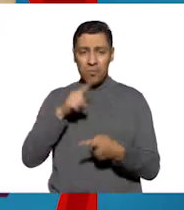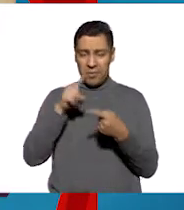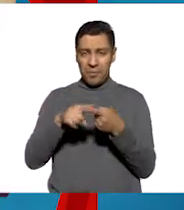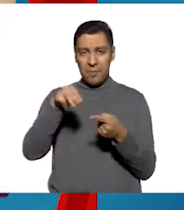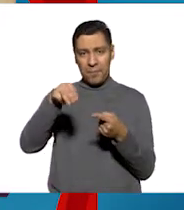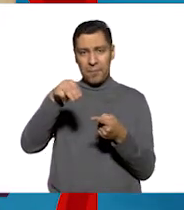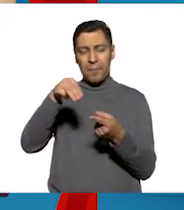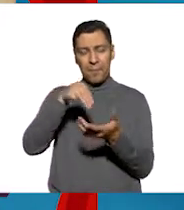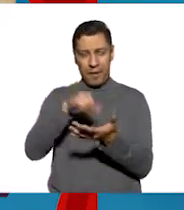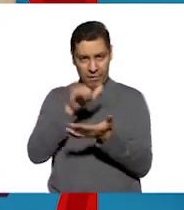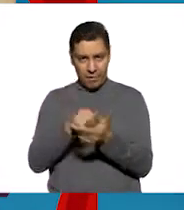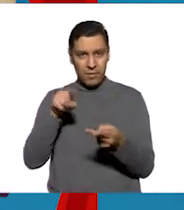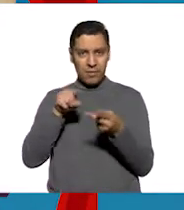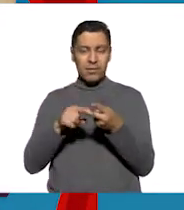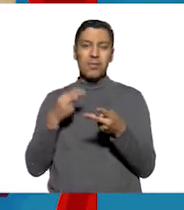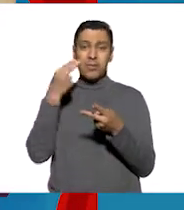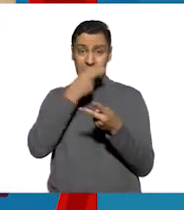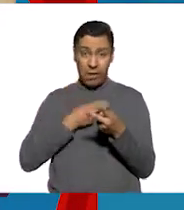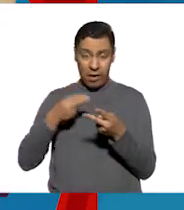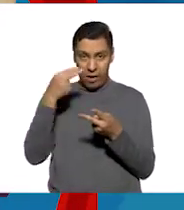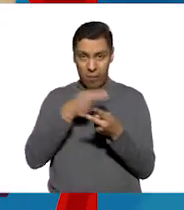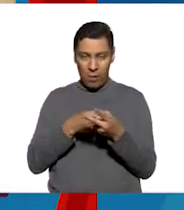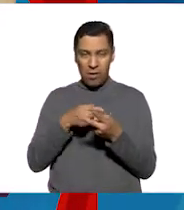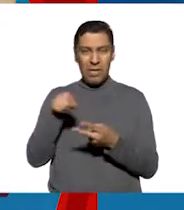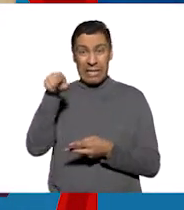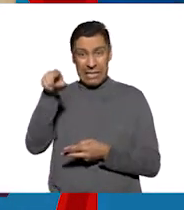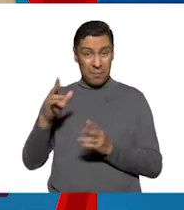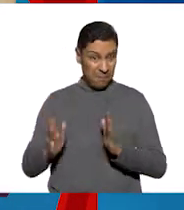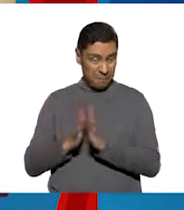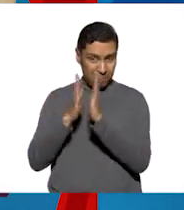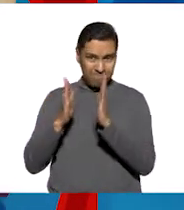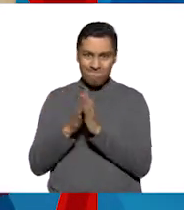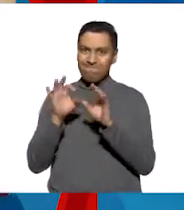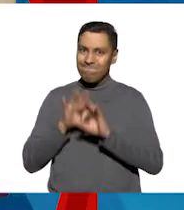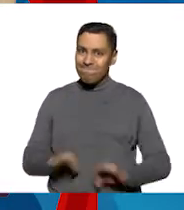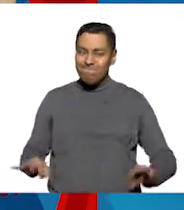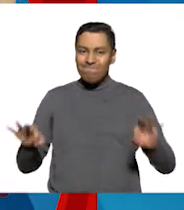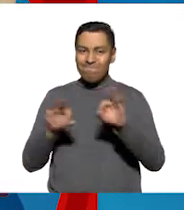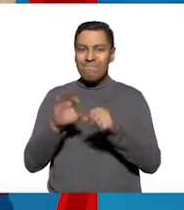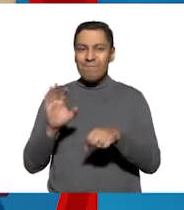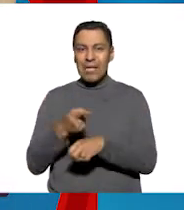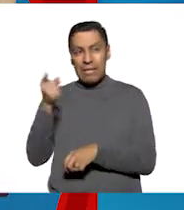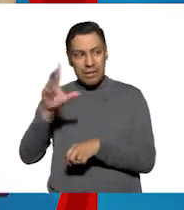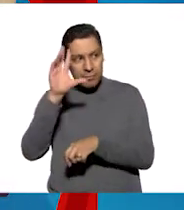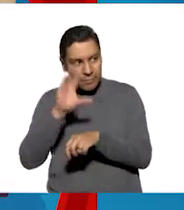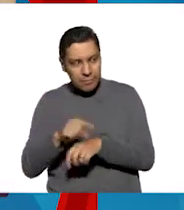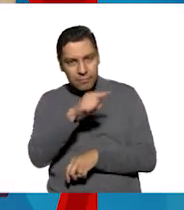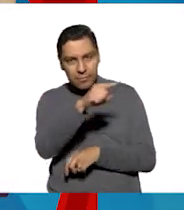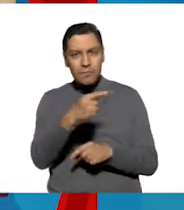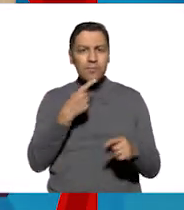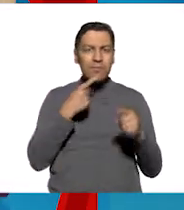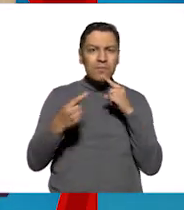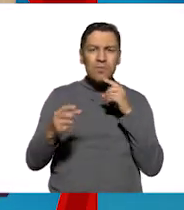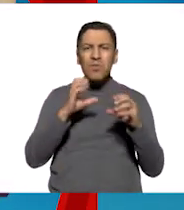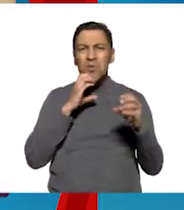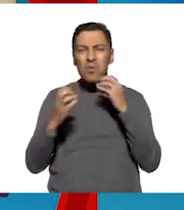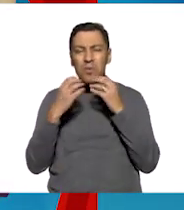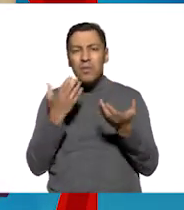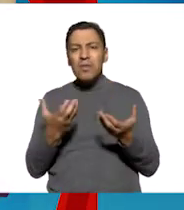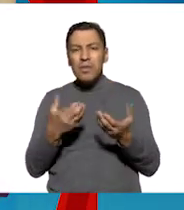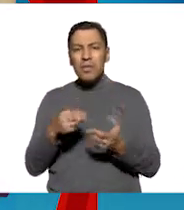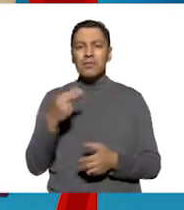de Malintzin y de Jerónimo de Aguilar fue fundamental para que Cortés lograra comunicarse con los